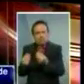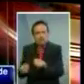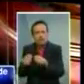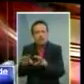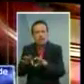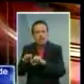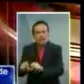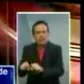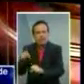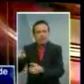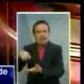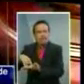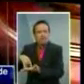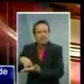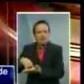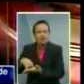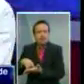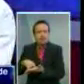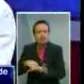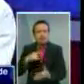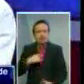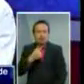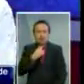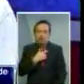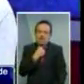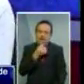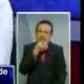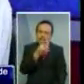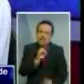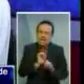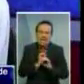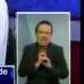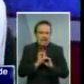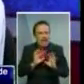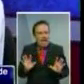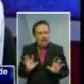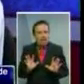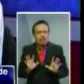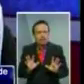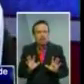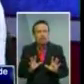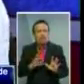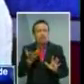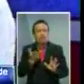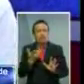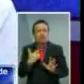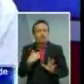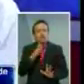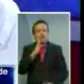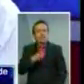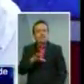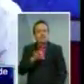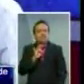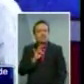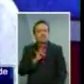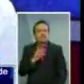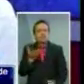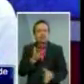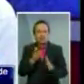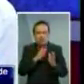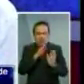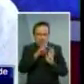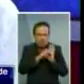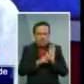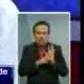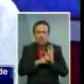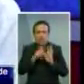de llegar al Parlamento? Y hay una cosa que yo quiero aclarar, porque aquí se trata de instalar como que esta decisión aquí fuera una catagana. Esto es un proyecto que